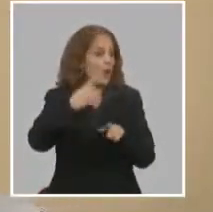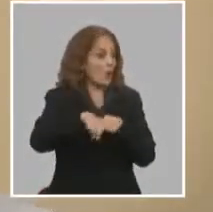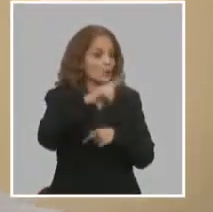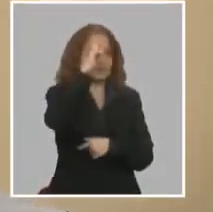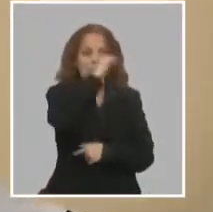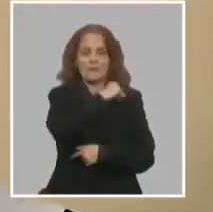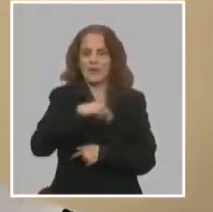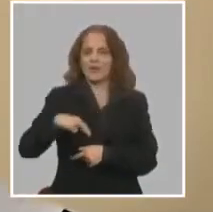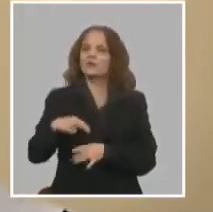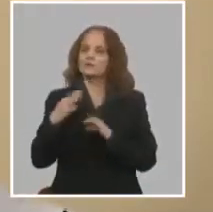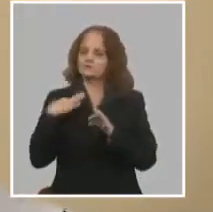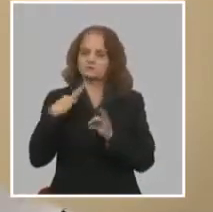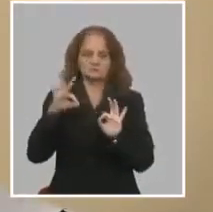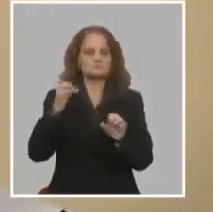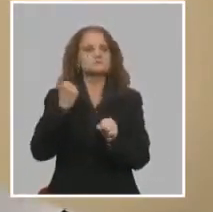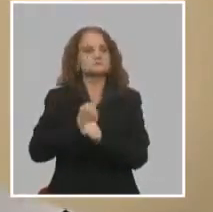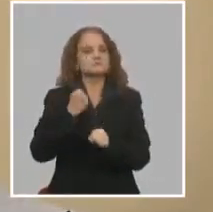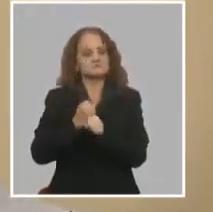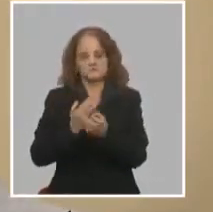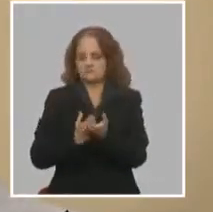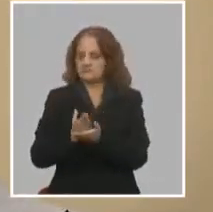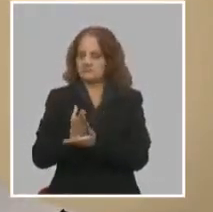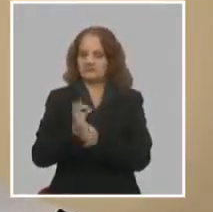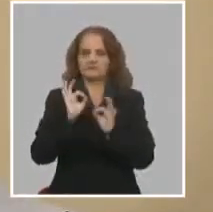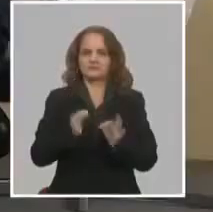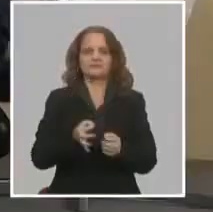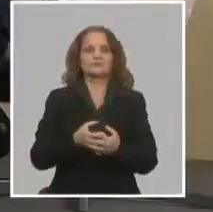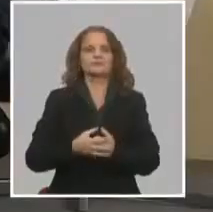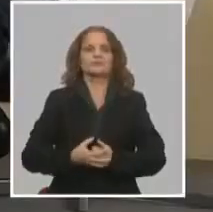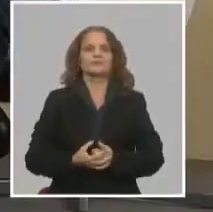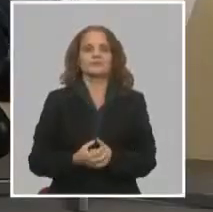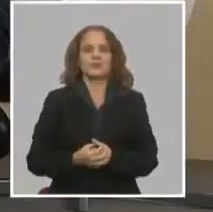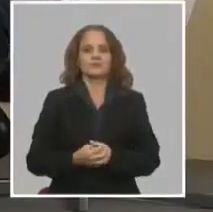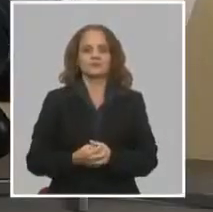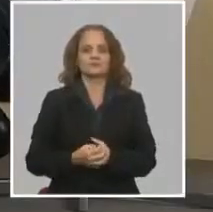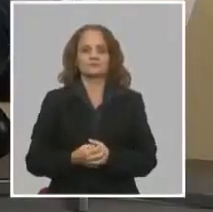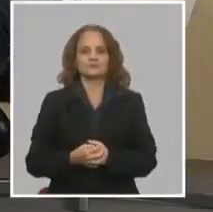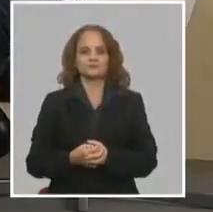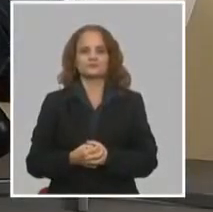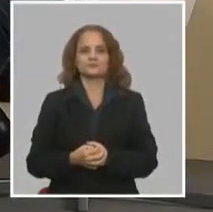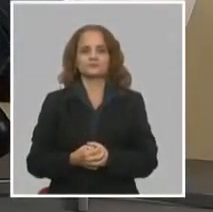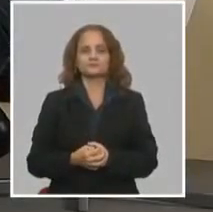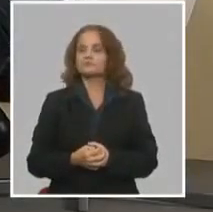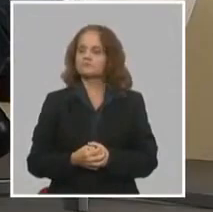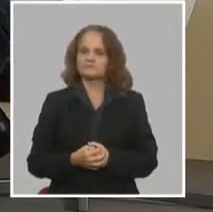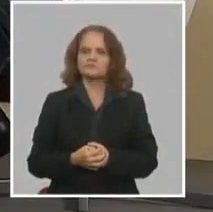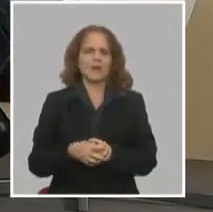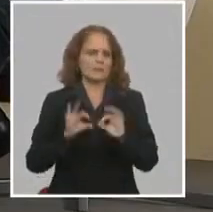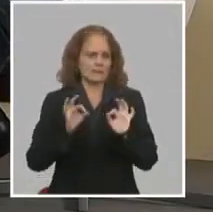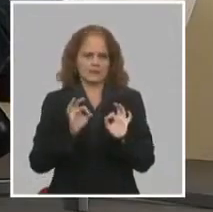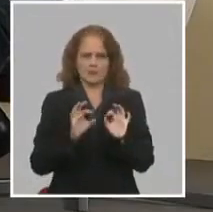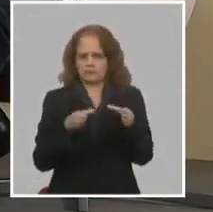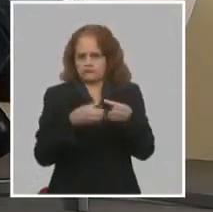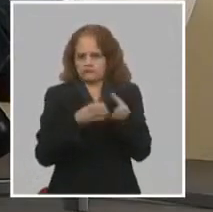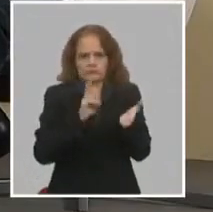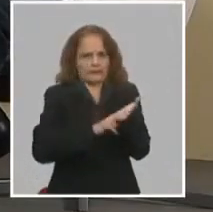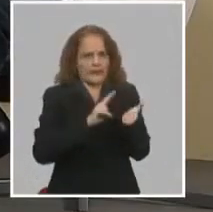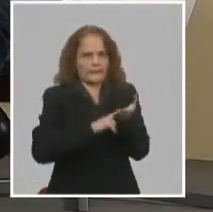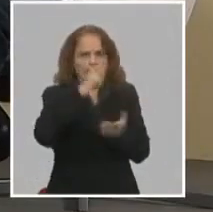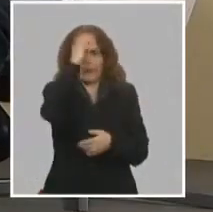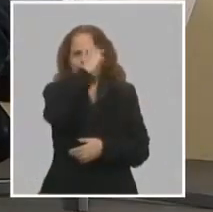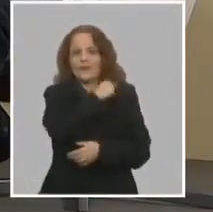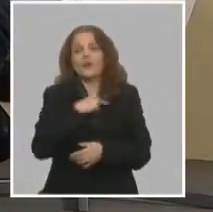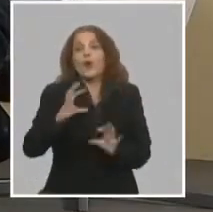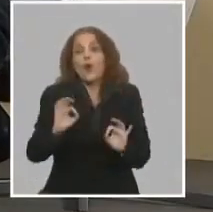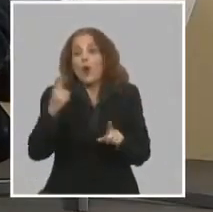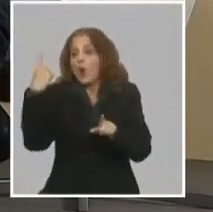y el resto de los compañeros nuestros que han pasado por aquí, como parte del contingente Henry Riff o como